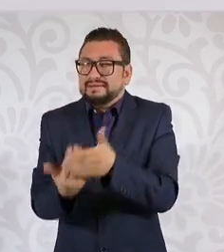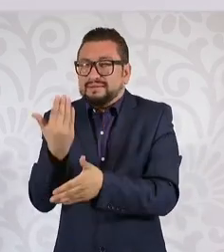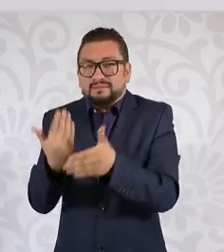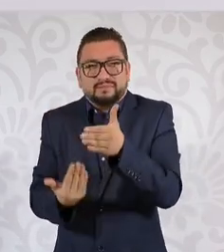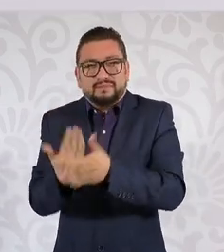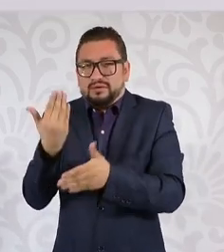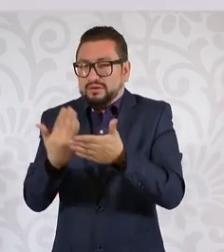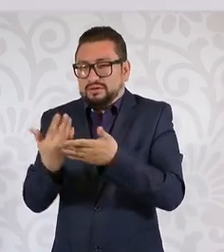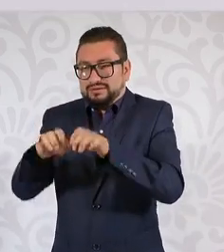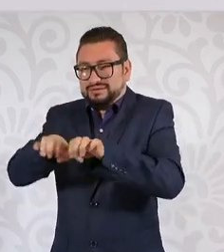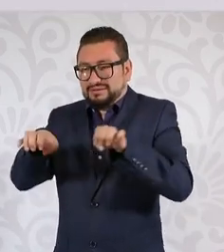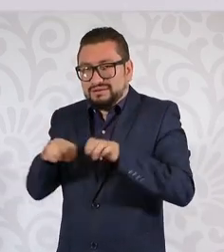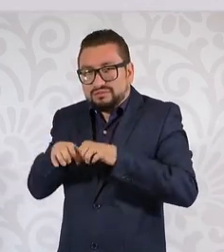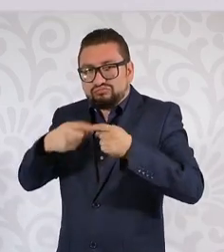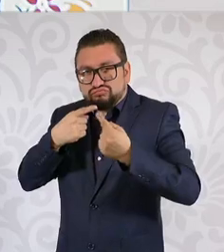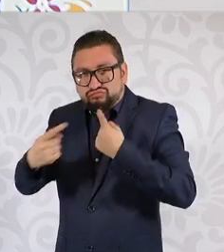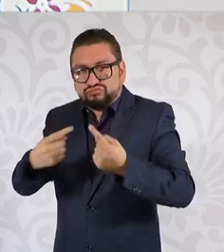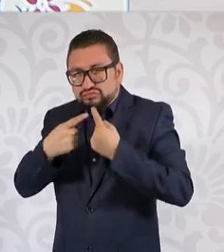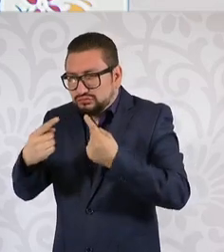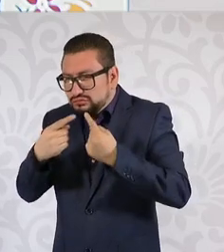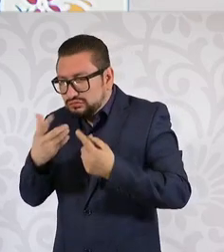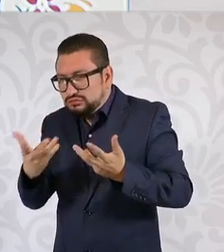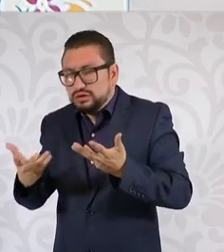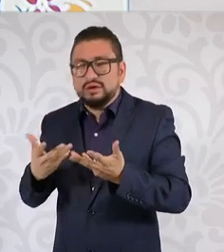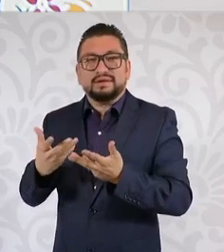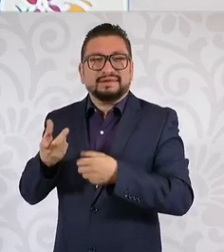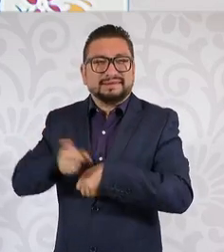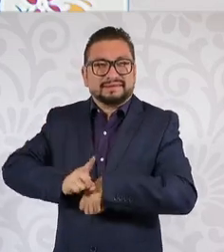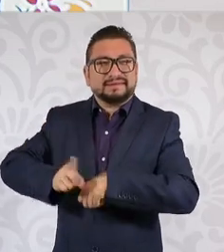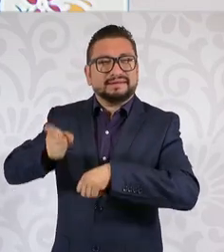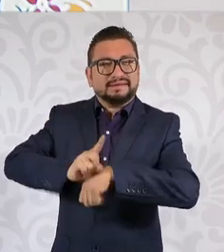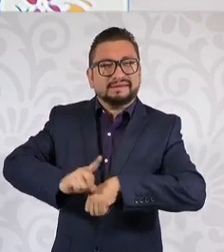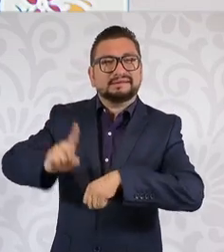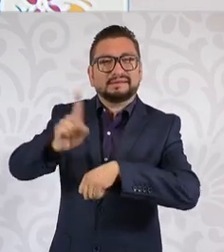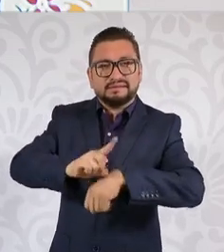en el gabinete y tomamos medidas todos